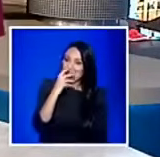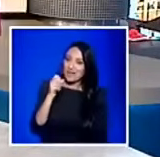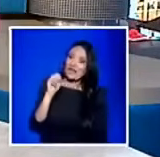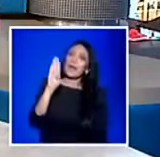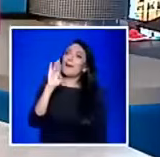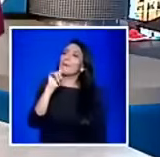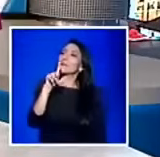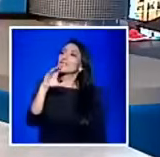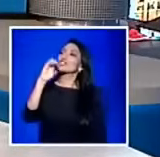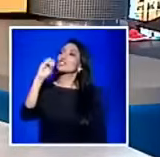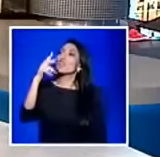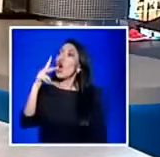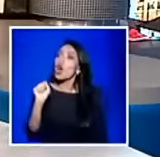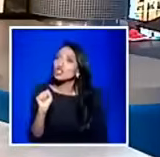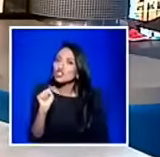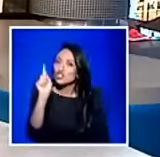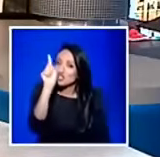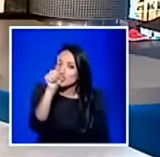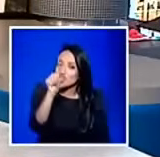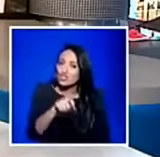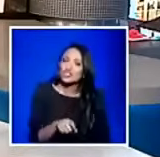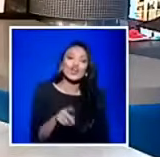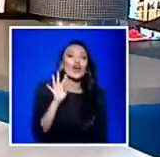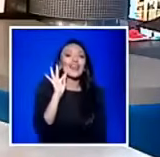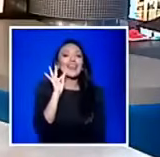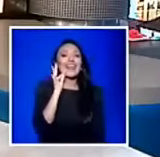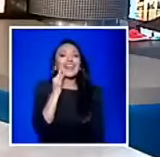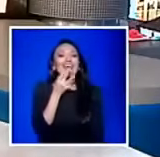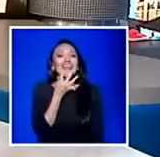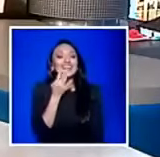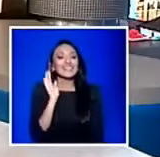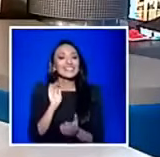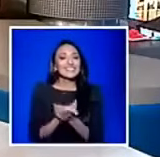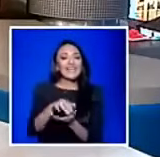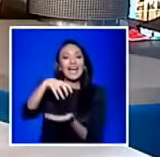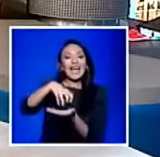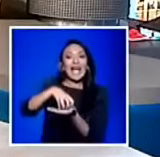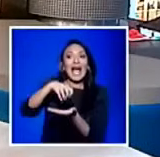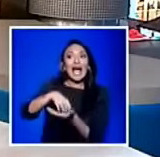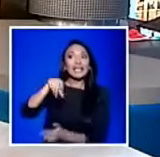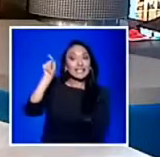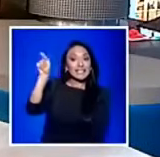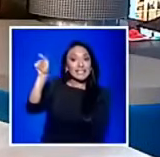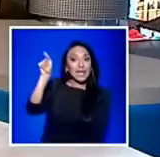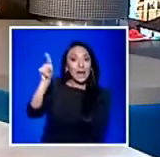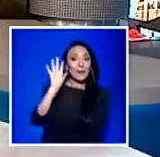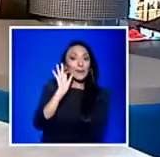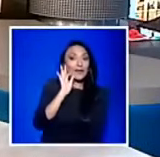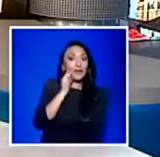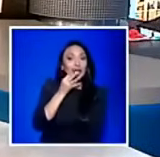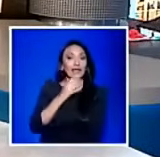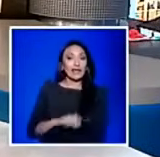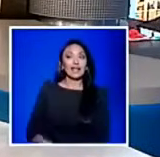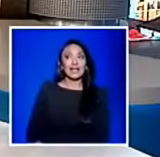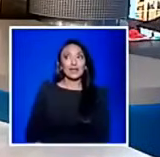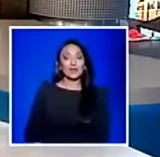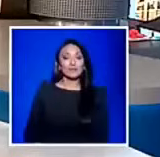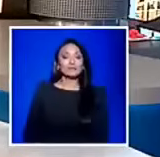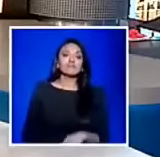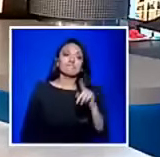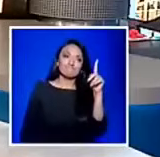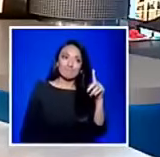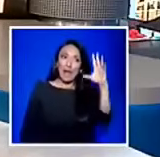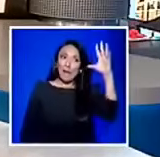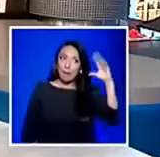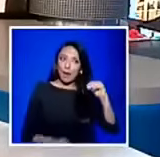de Cayambe, porque son una delicia para los moradores de esta ciudad y un atractivo también para la llegada de los turistas. Pese a los